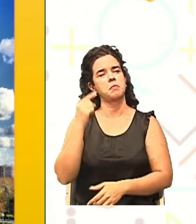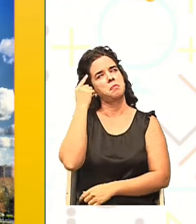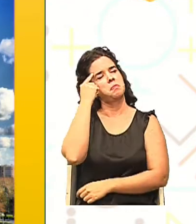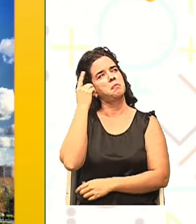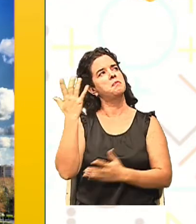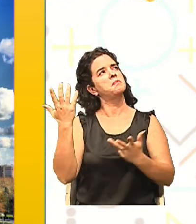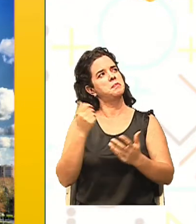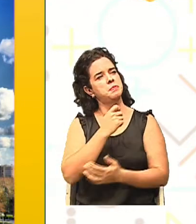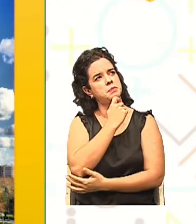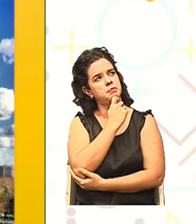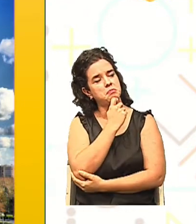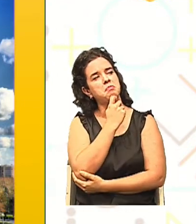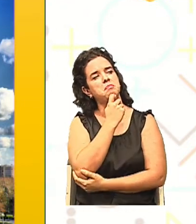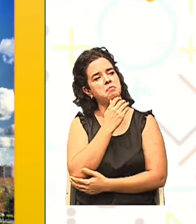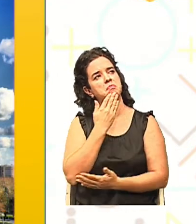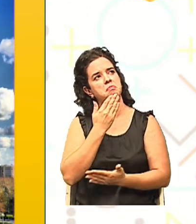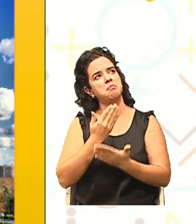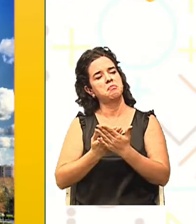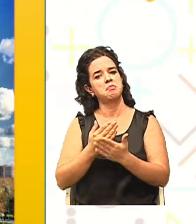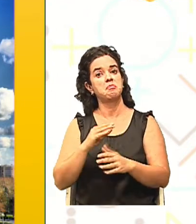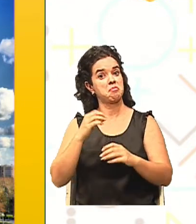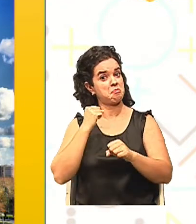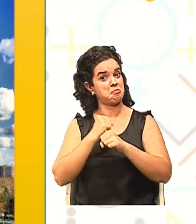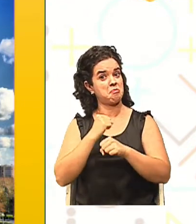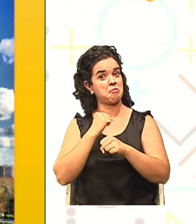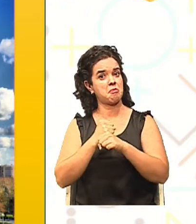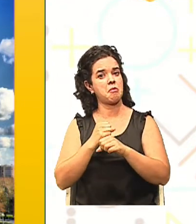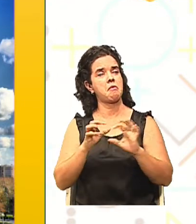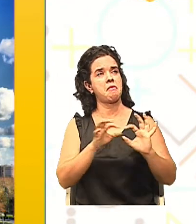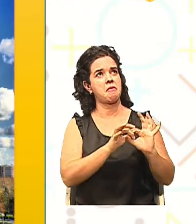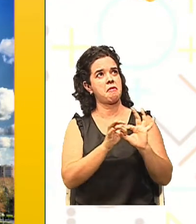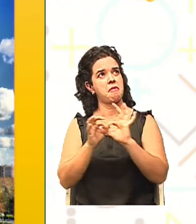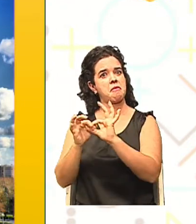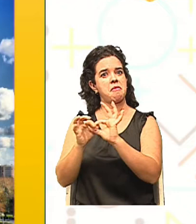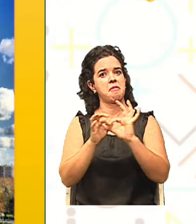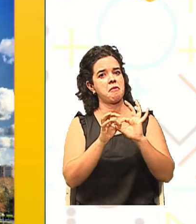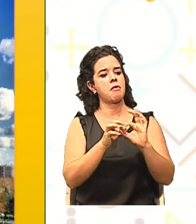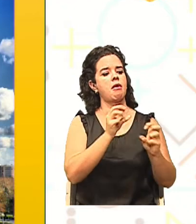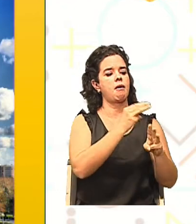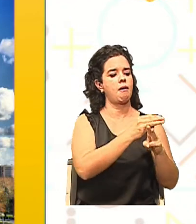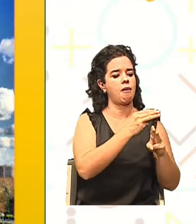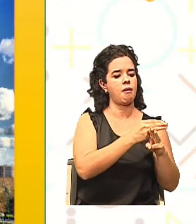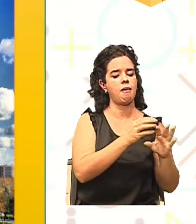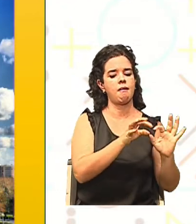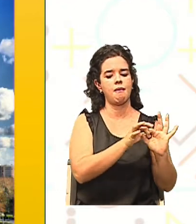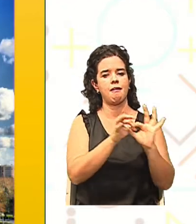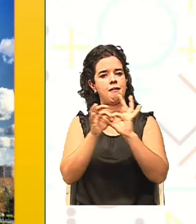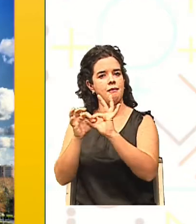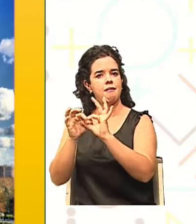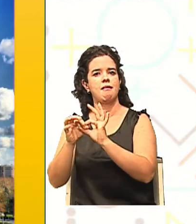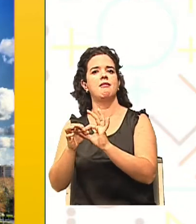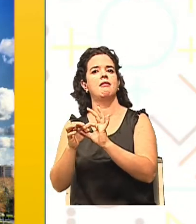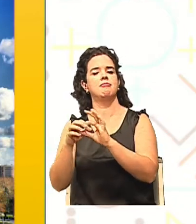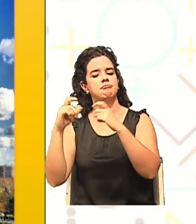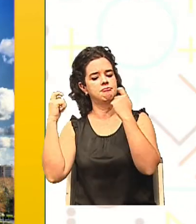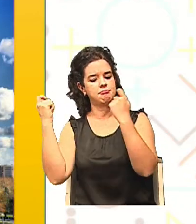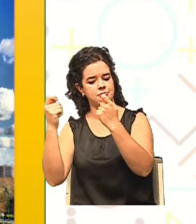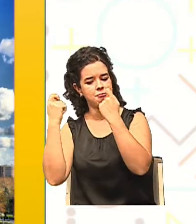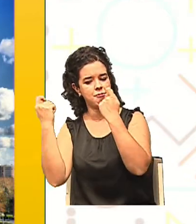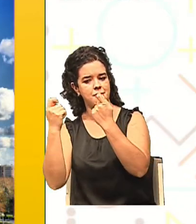pensé, qué bueno, un trabajo para asociar la clase de matemática con la